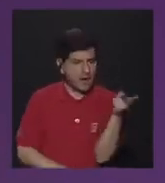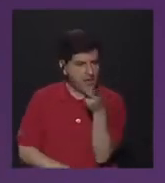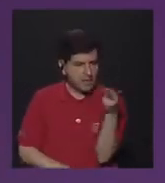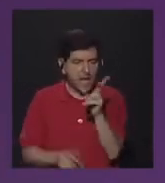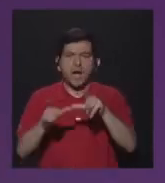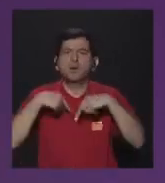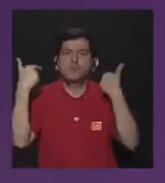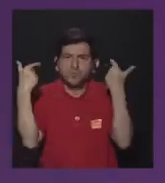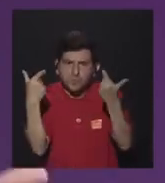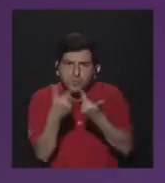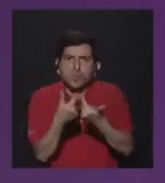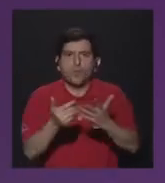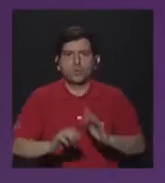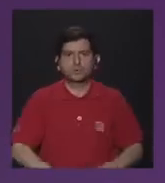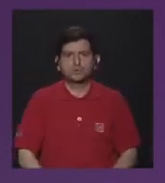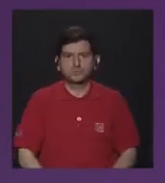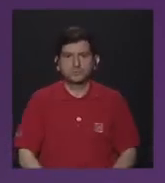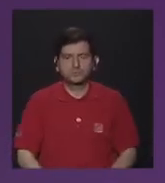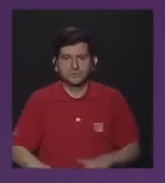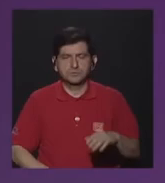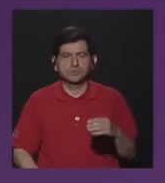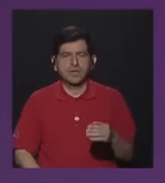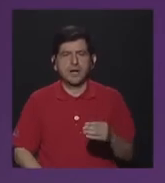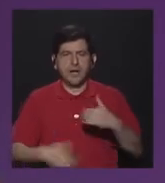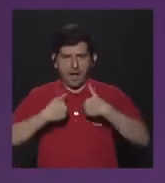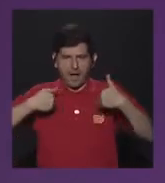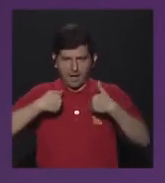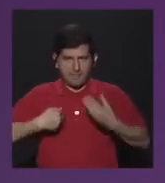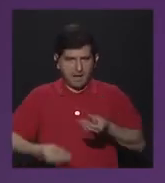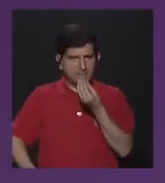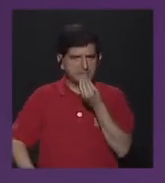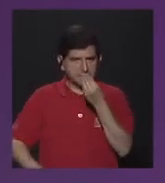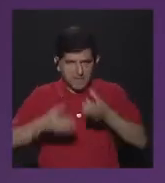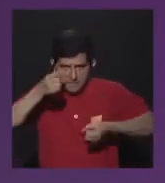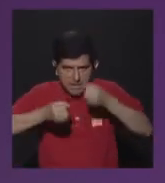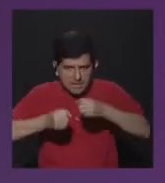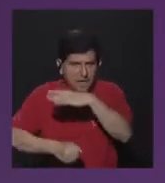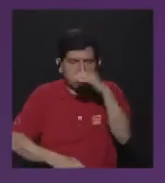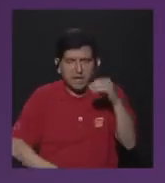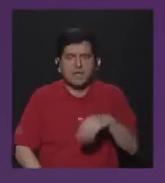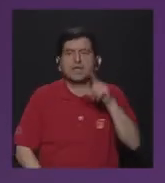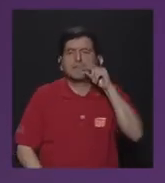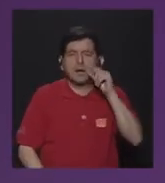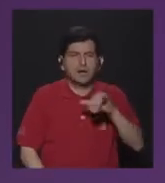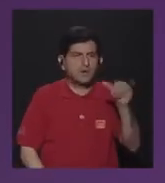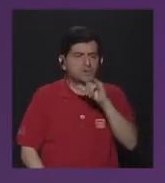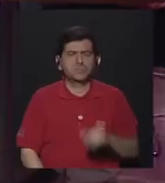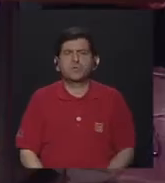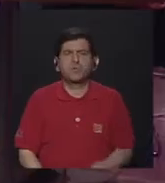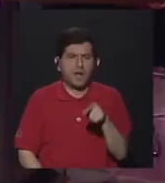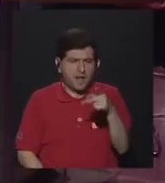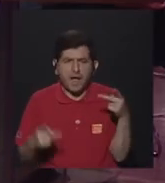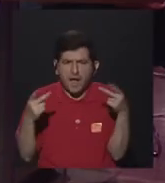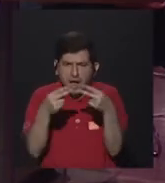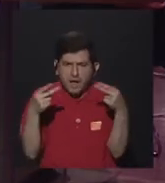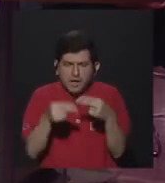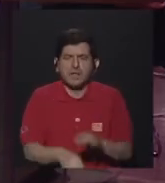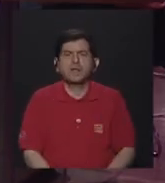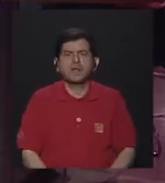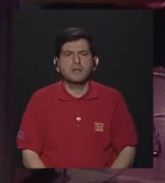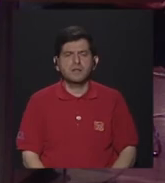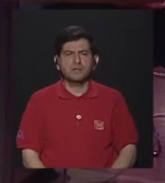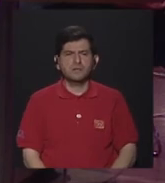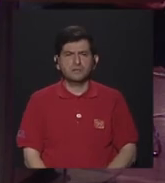importantes grupos mamíferos y aves también se incluyó una parte de hormigas son pocas que lo hizo el doctor